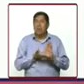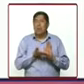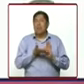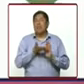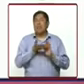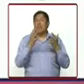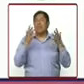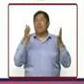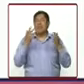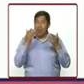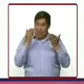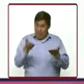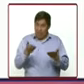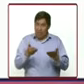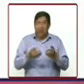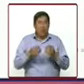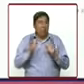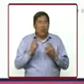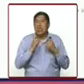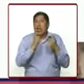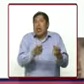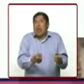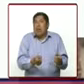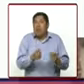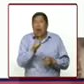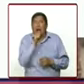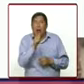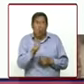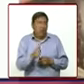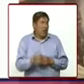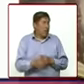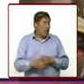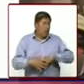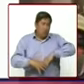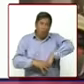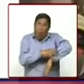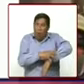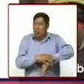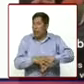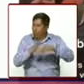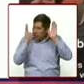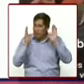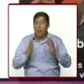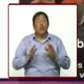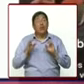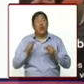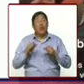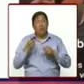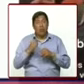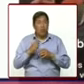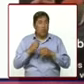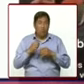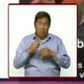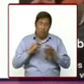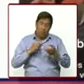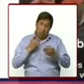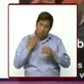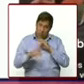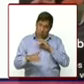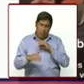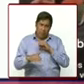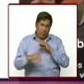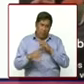Ahí están los puntos donde usted puede entregar sus donaciones. Algo importante, no solamente pueden hacer esta transferencia